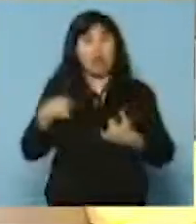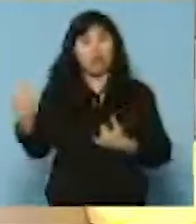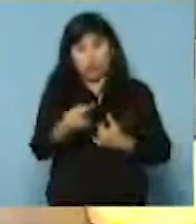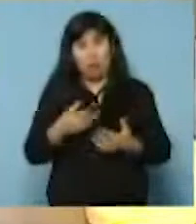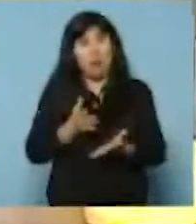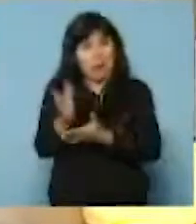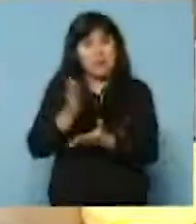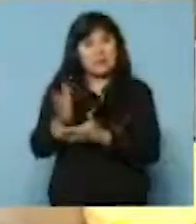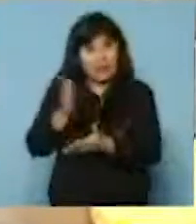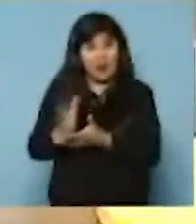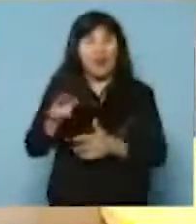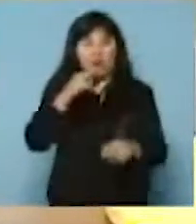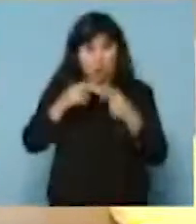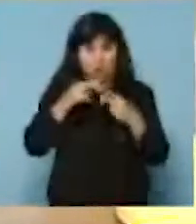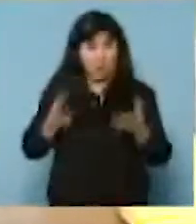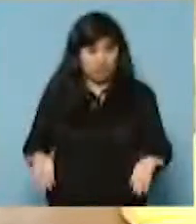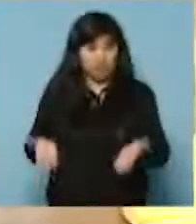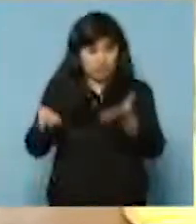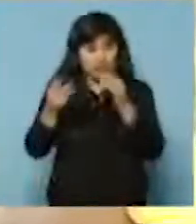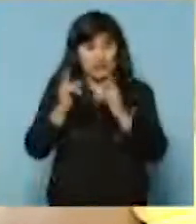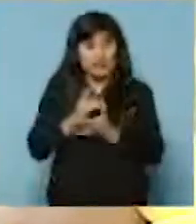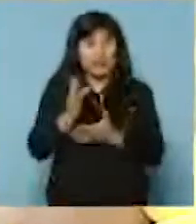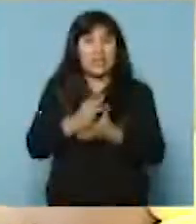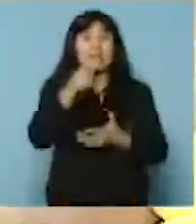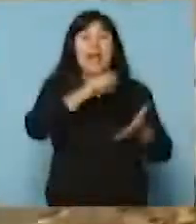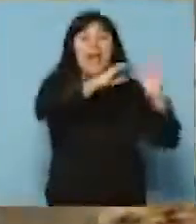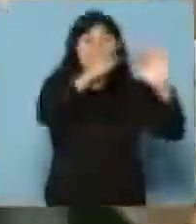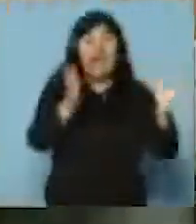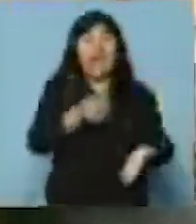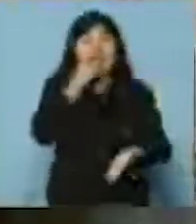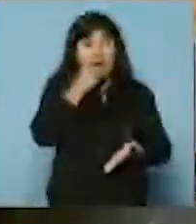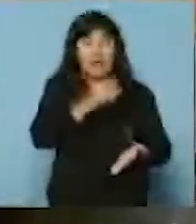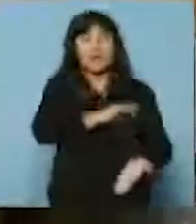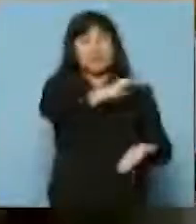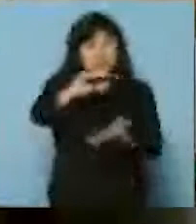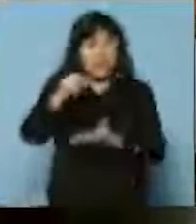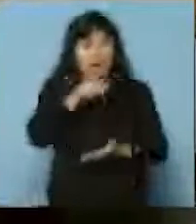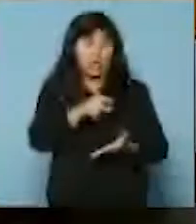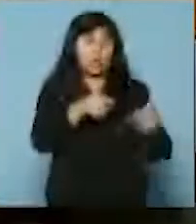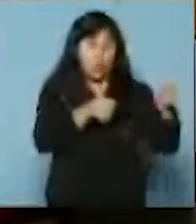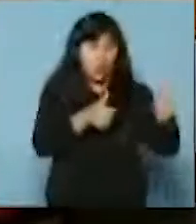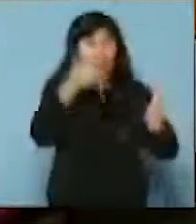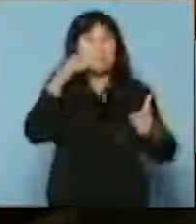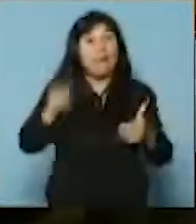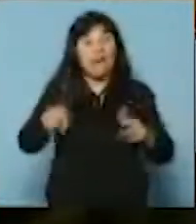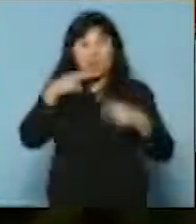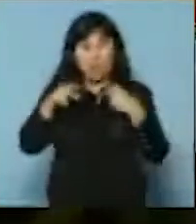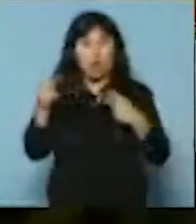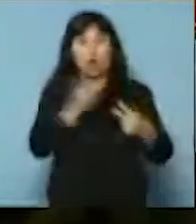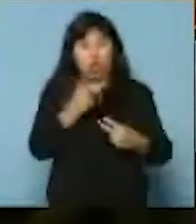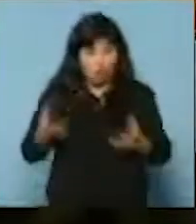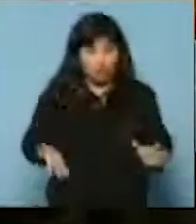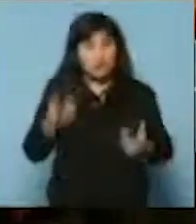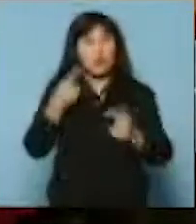nos iban a cortar los comedores y nos dijo que vamos a seguir con los comedores pero que había un monto para